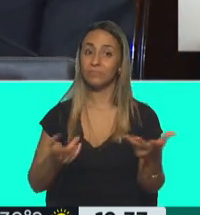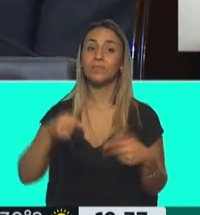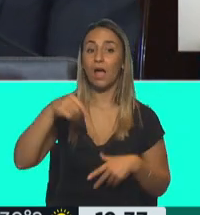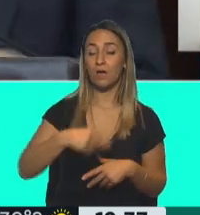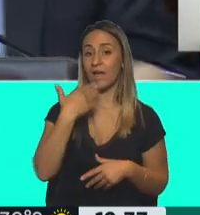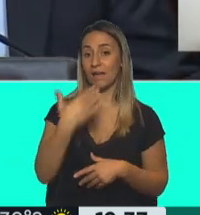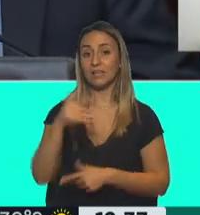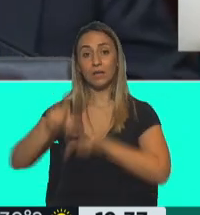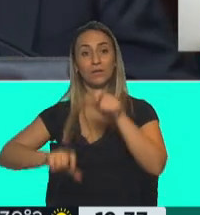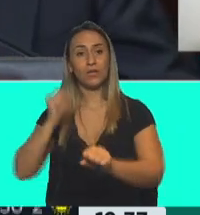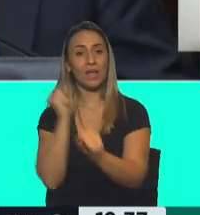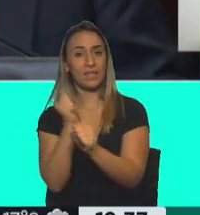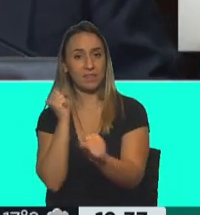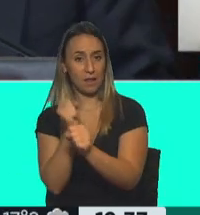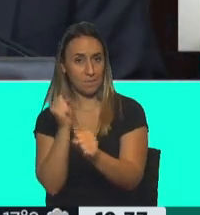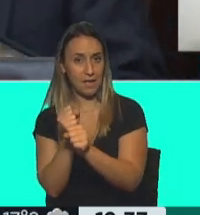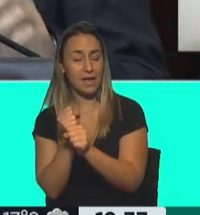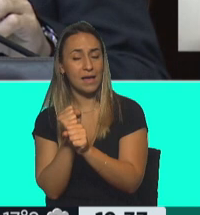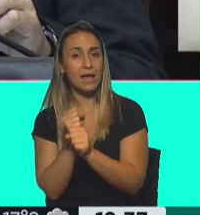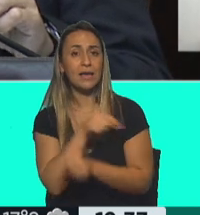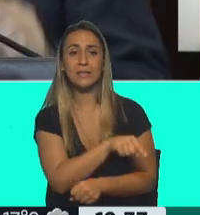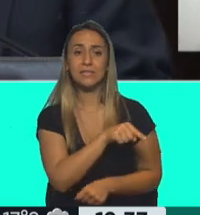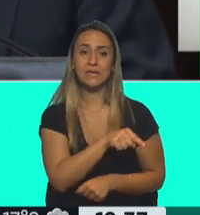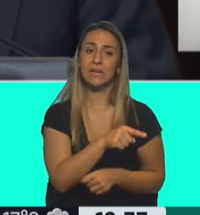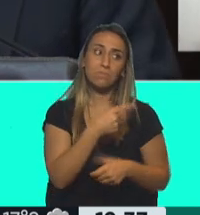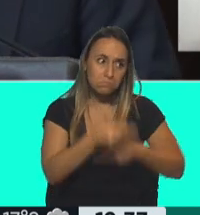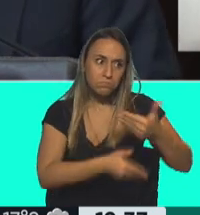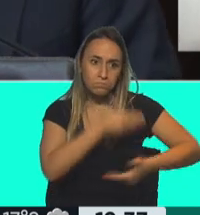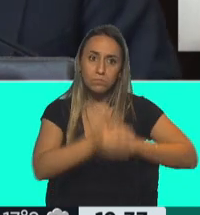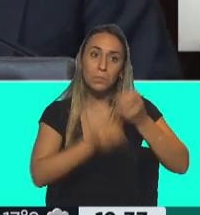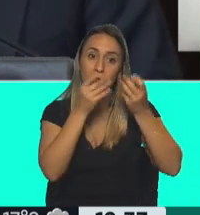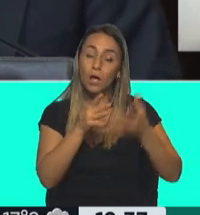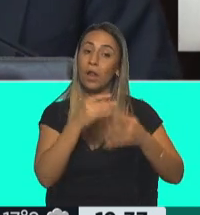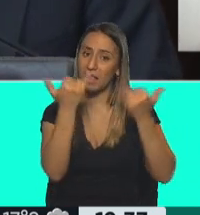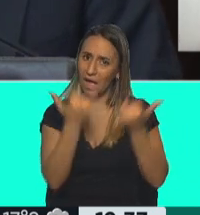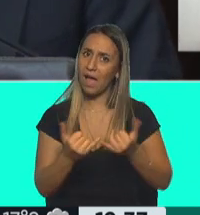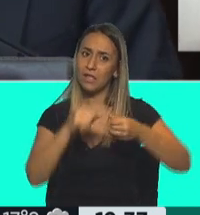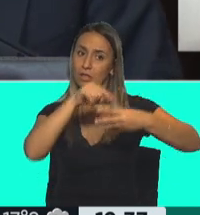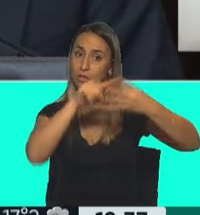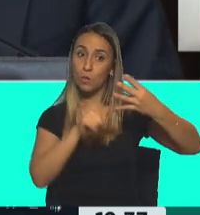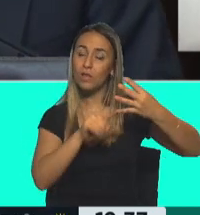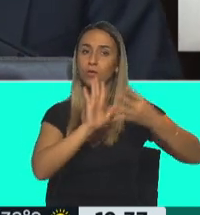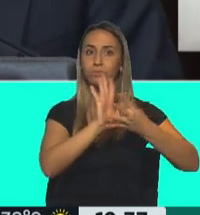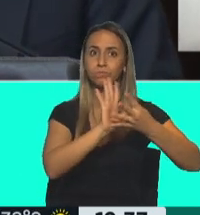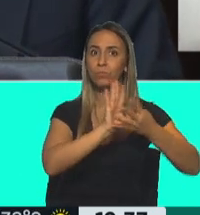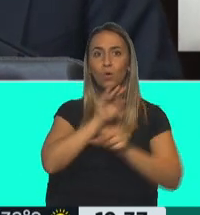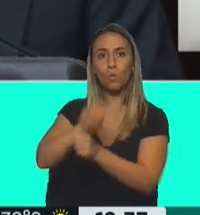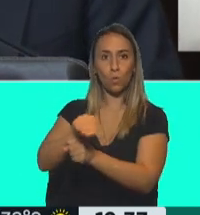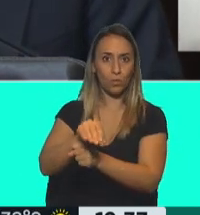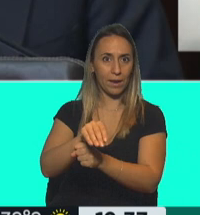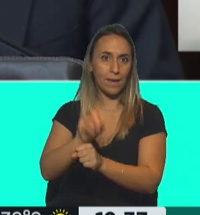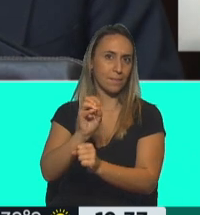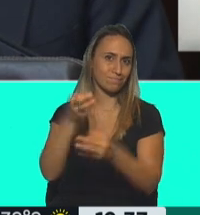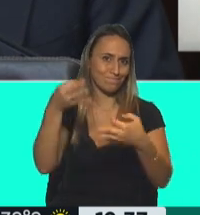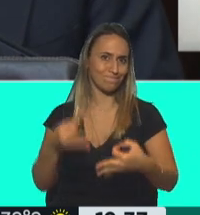salario de los trabajadores del Estado y con la decisión política, está mejorando y está siendo una de las 4 que mejor pagan en todo el país, además